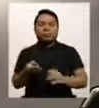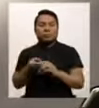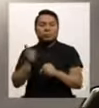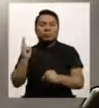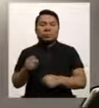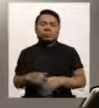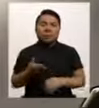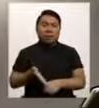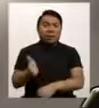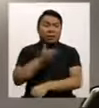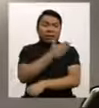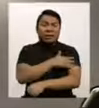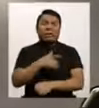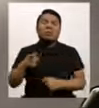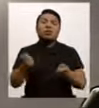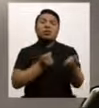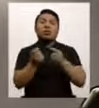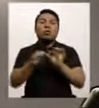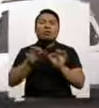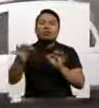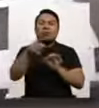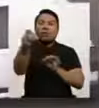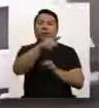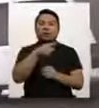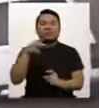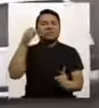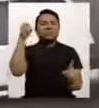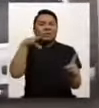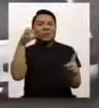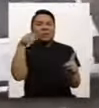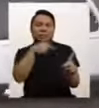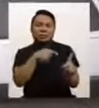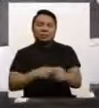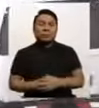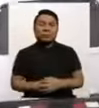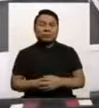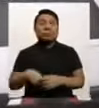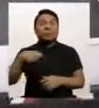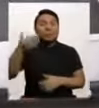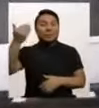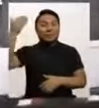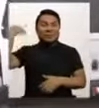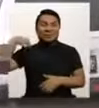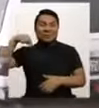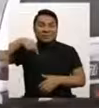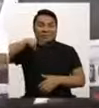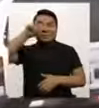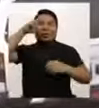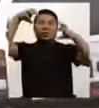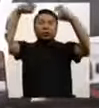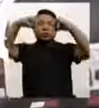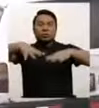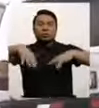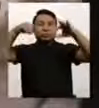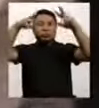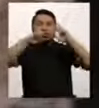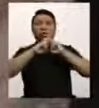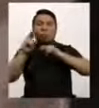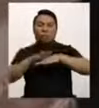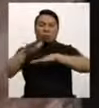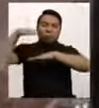por los gobernadores regionales. Tras El Niño costero, muchas ciudades del Perú quedaron